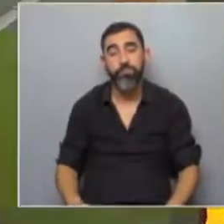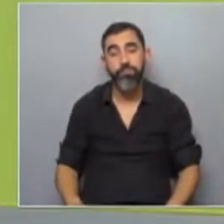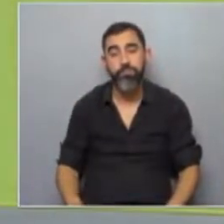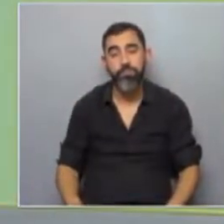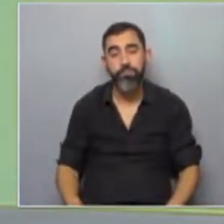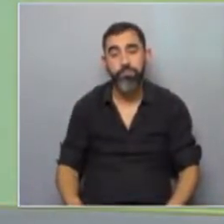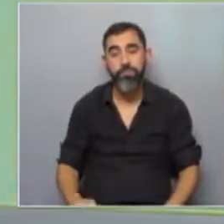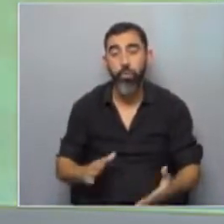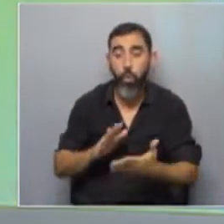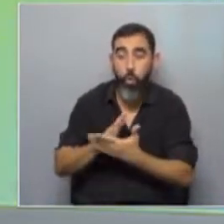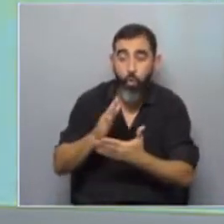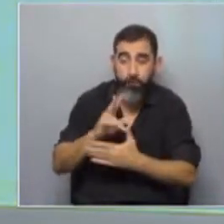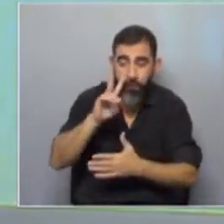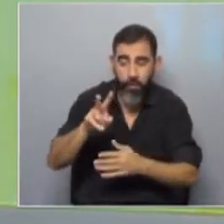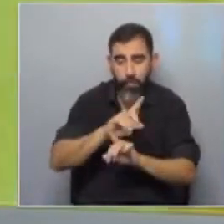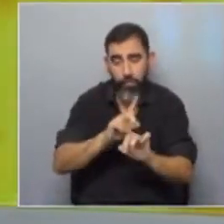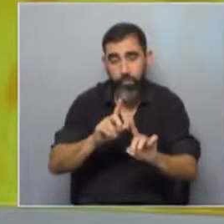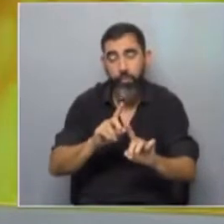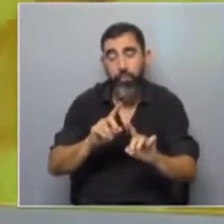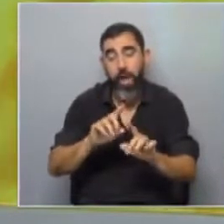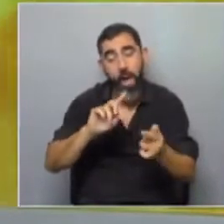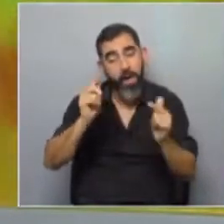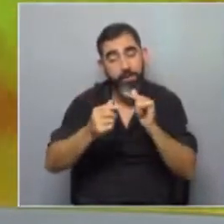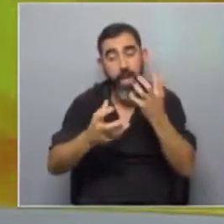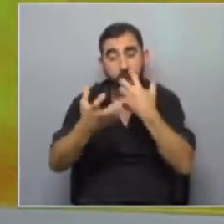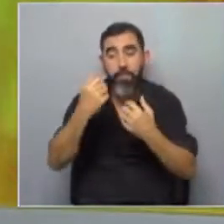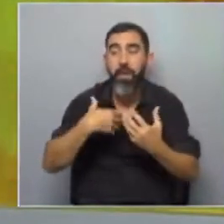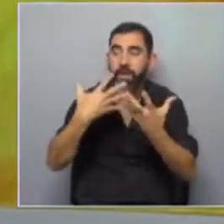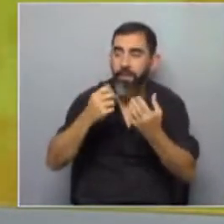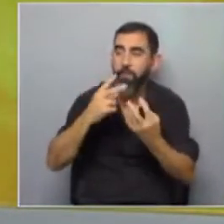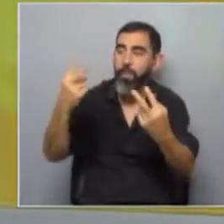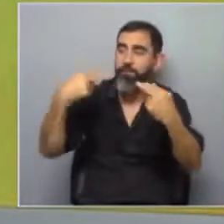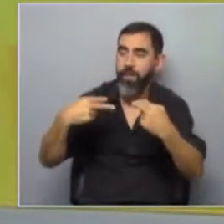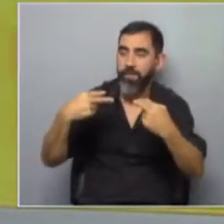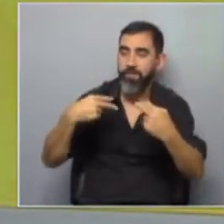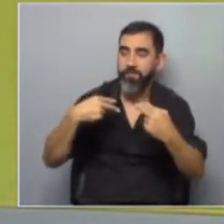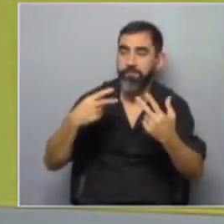medida que uno va hablando con gente, bueno, nosotros, él es biólogo, o sea que ya lo sabe